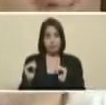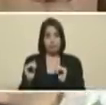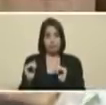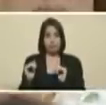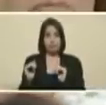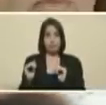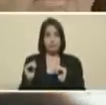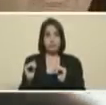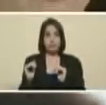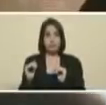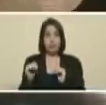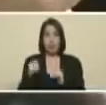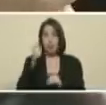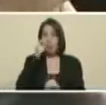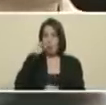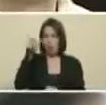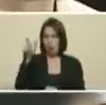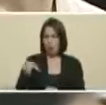a un venezolano